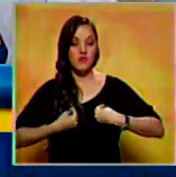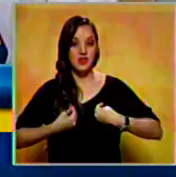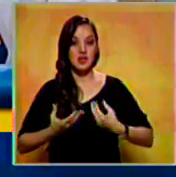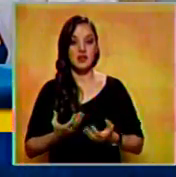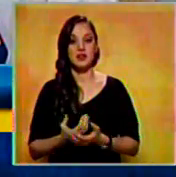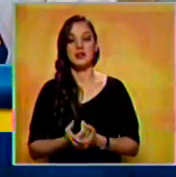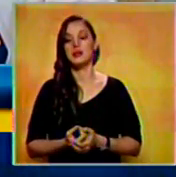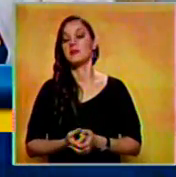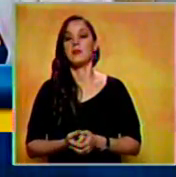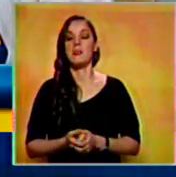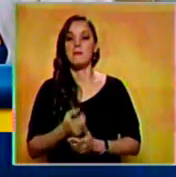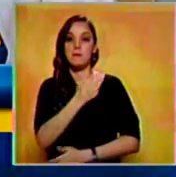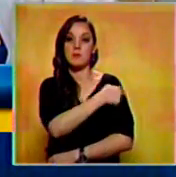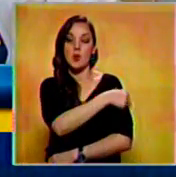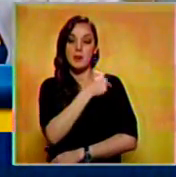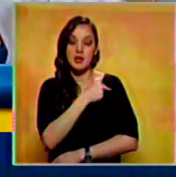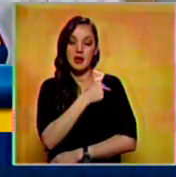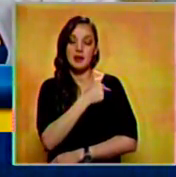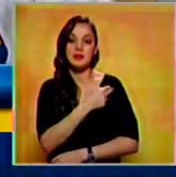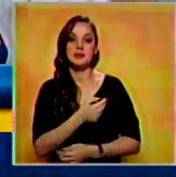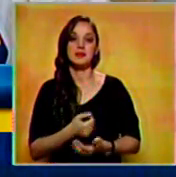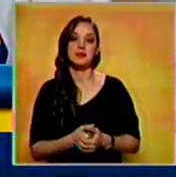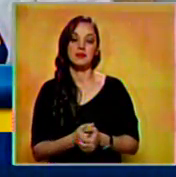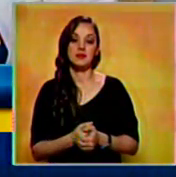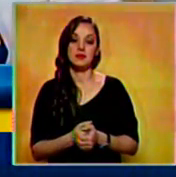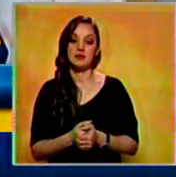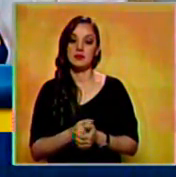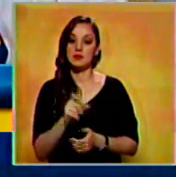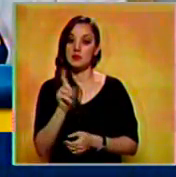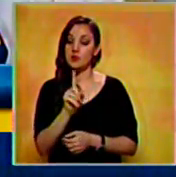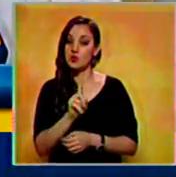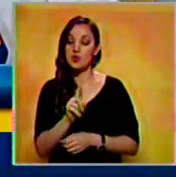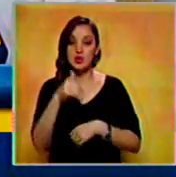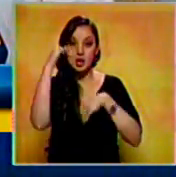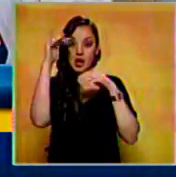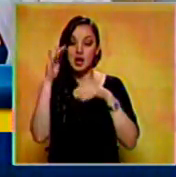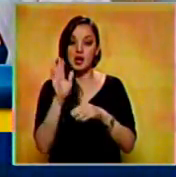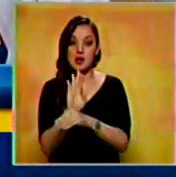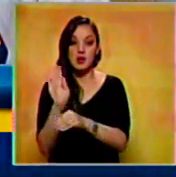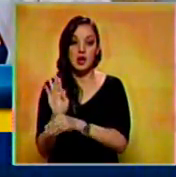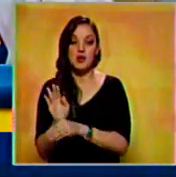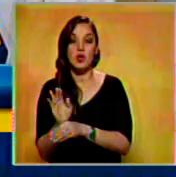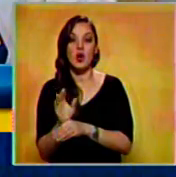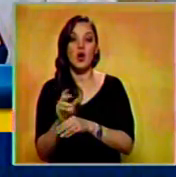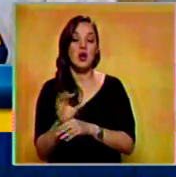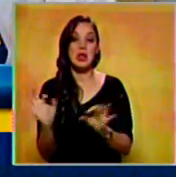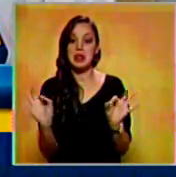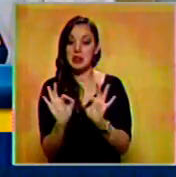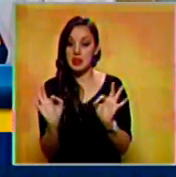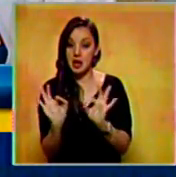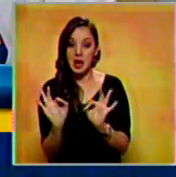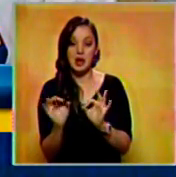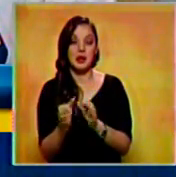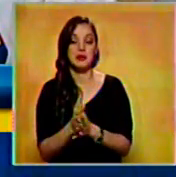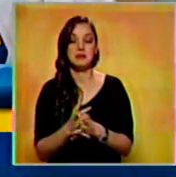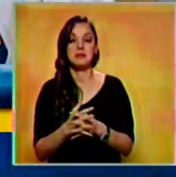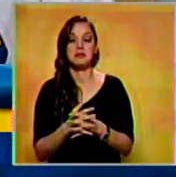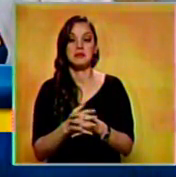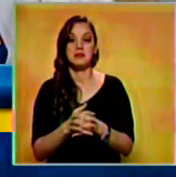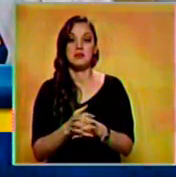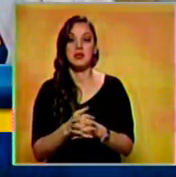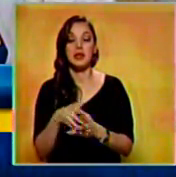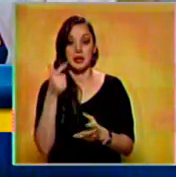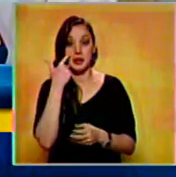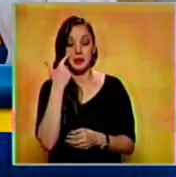hospitales que no está garantizando Ninguno de los tres parámetros el gobierno y